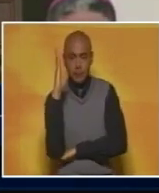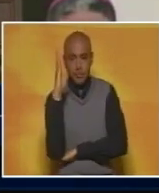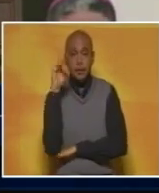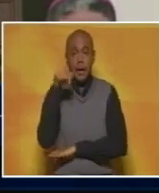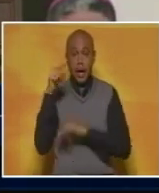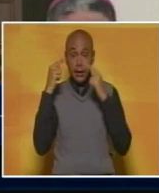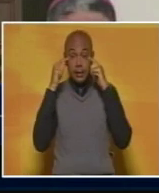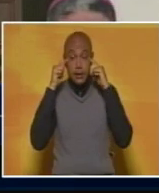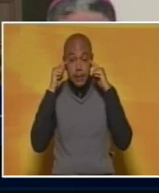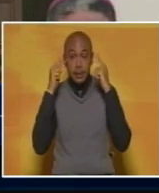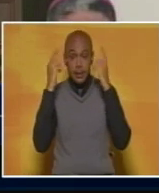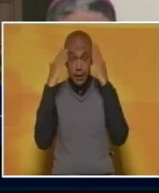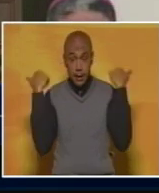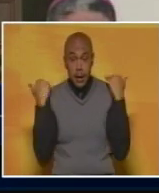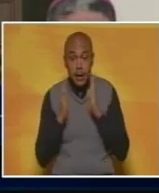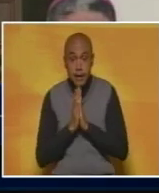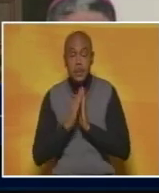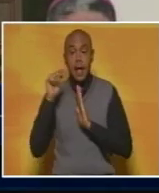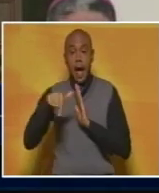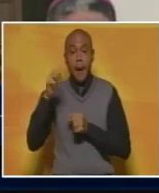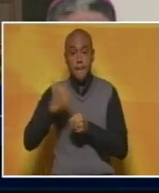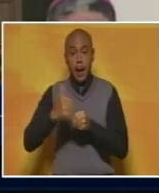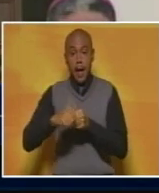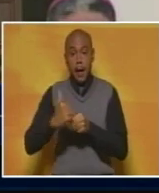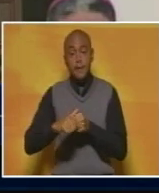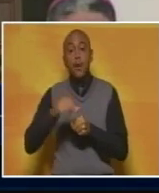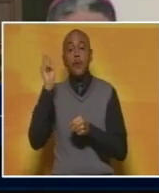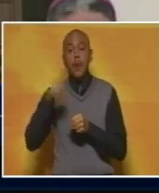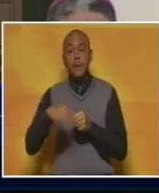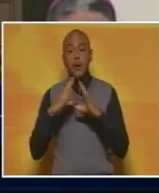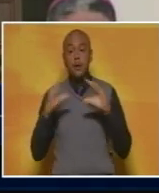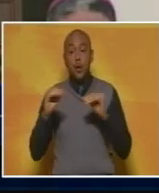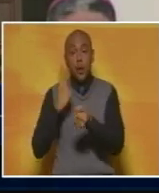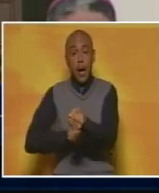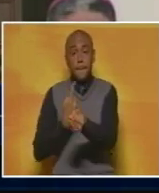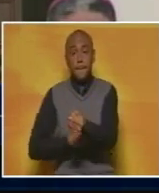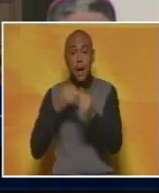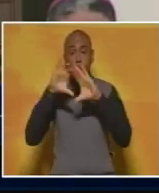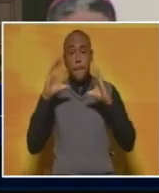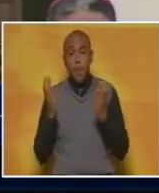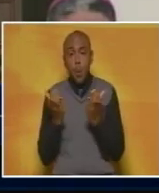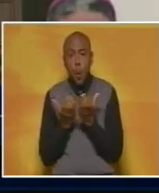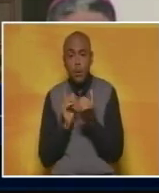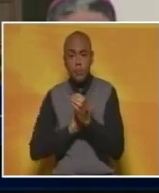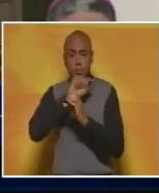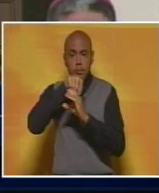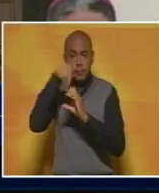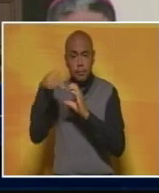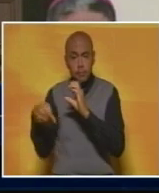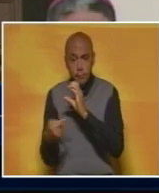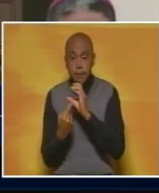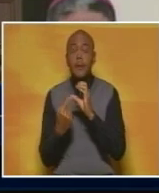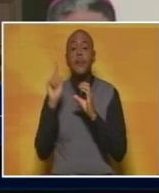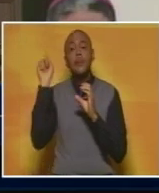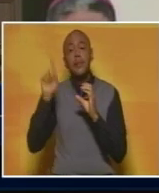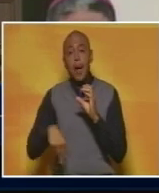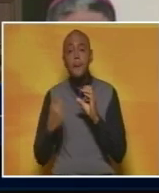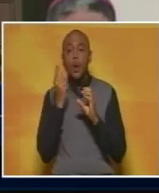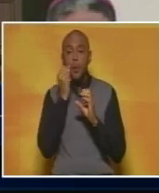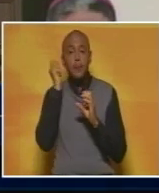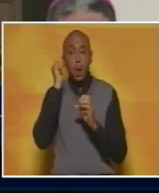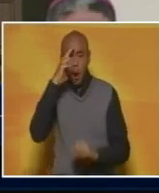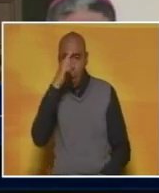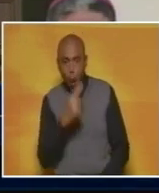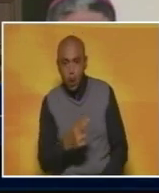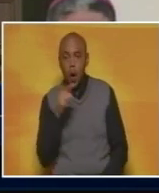la Chinita, a todos nuestros hermanos diseminados por todo el mundo, a los devotos de la